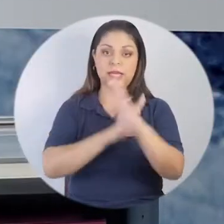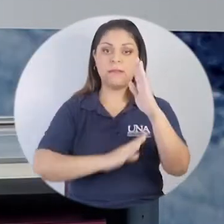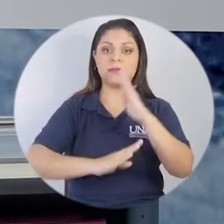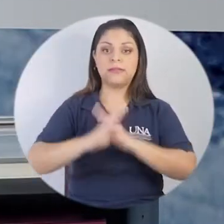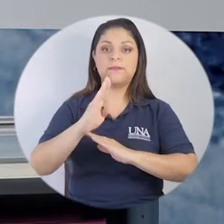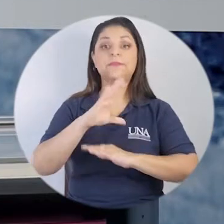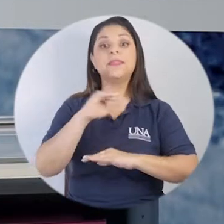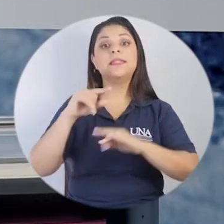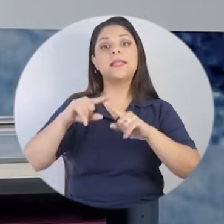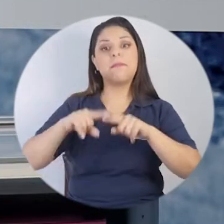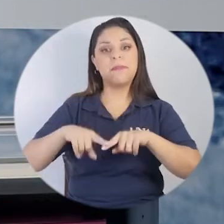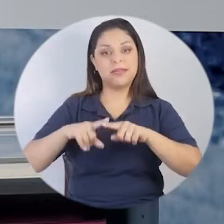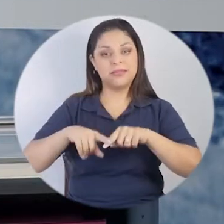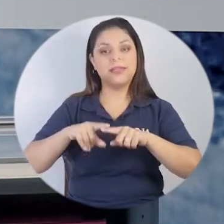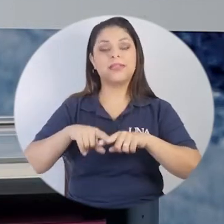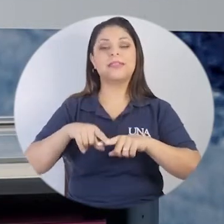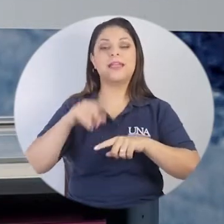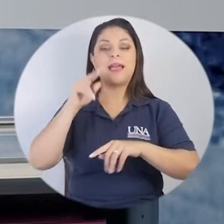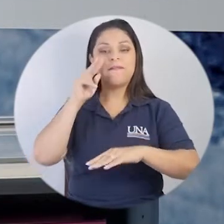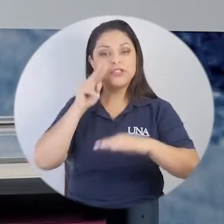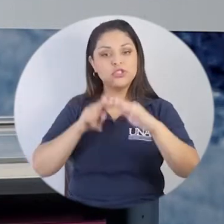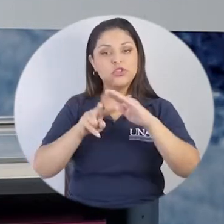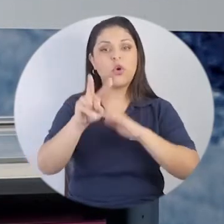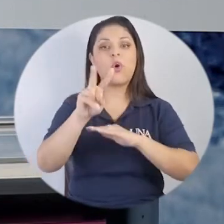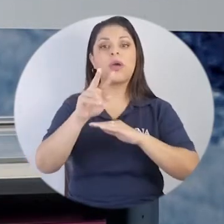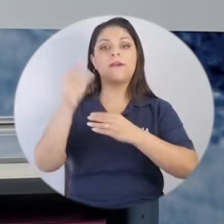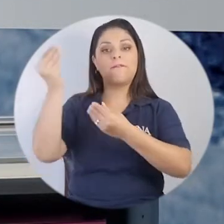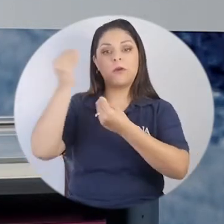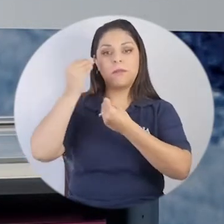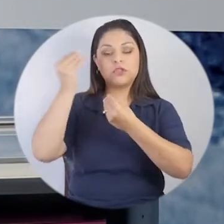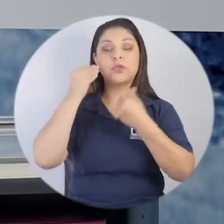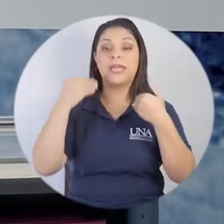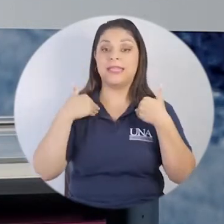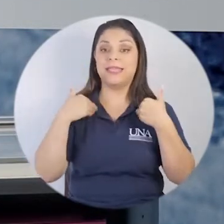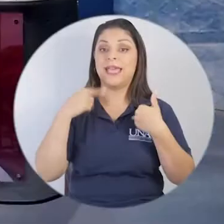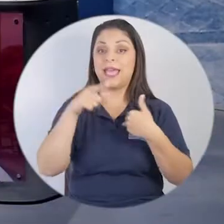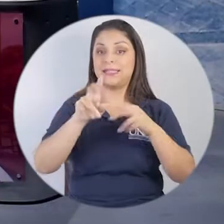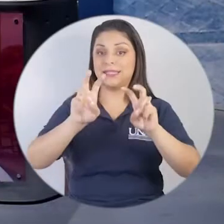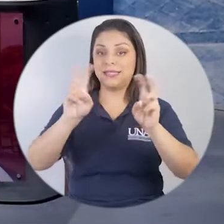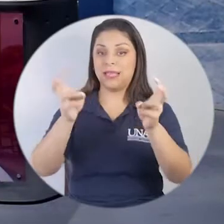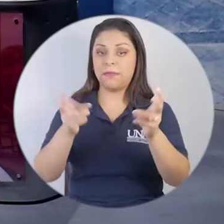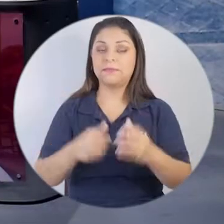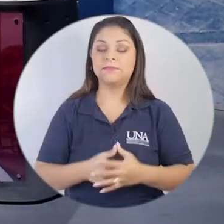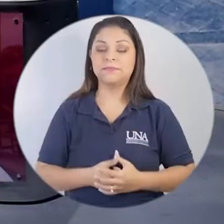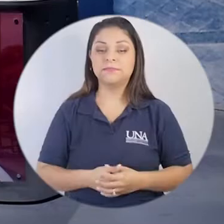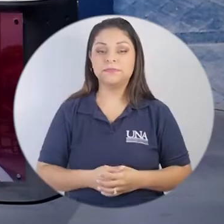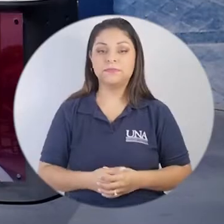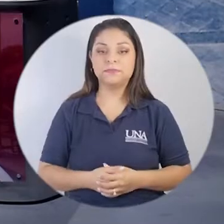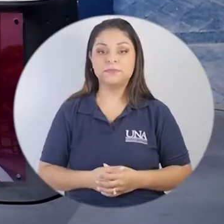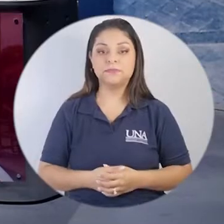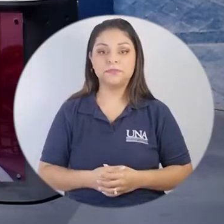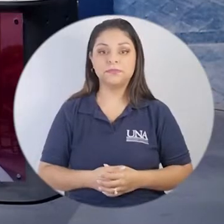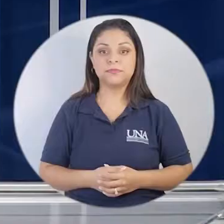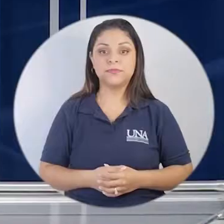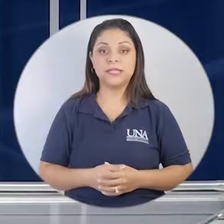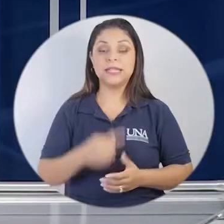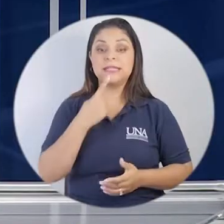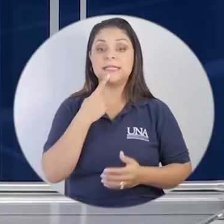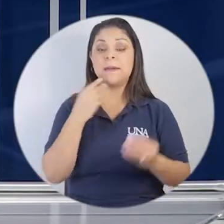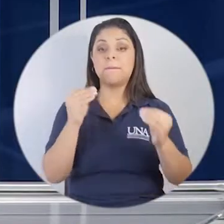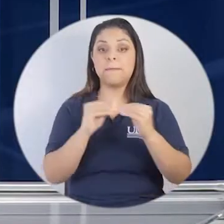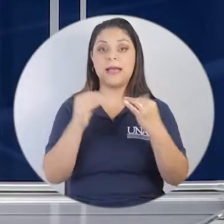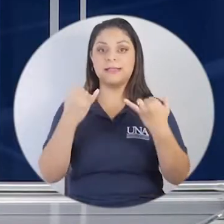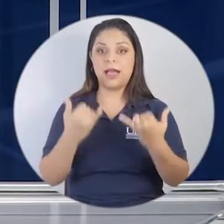poco de la formación y de la visión que tengan de la persona y del mismo tema, ¿verdad? Debe prevalecer un gran temor, ¿verdad?, de más